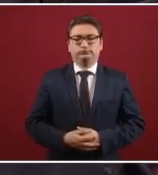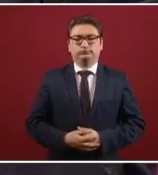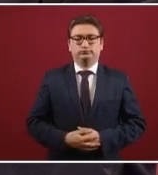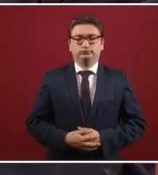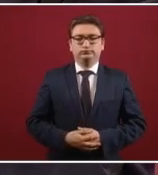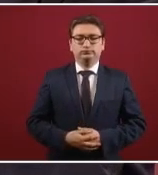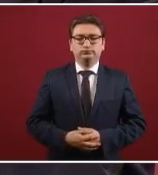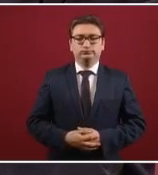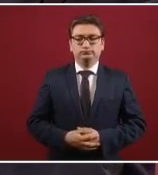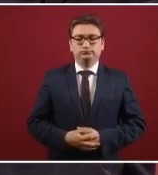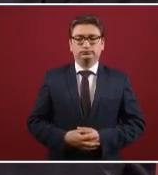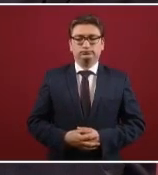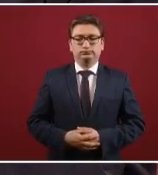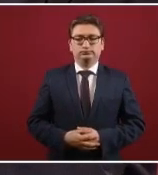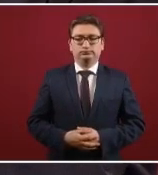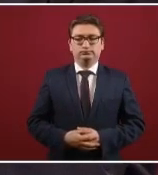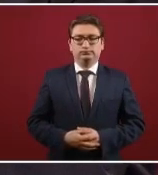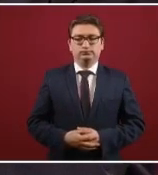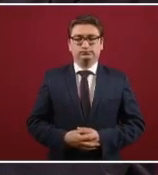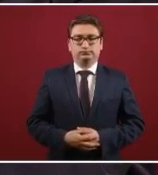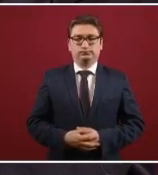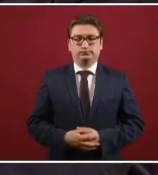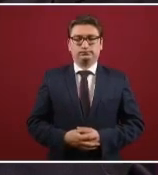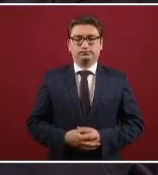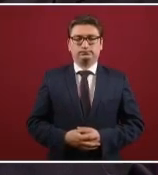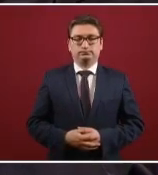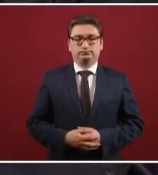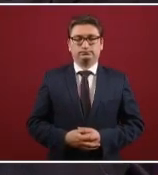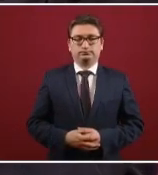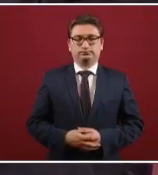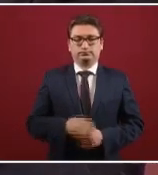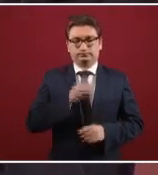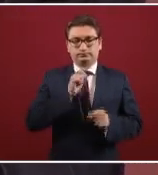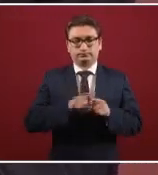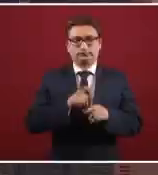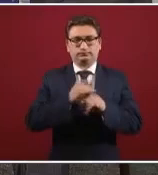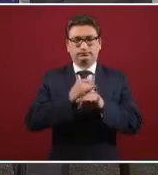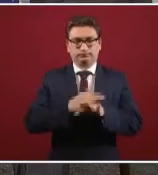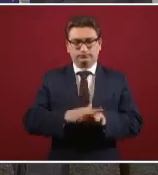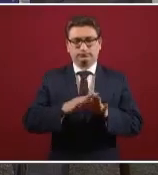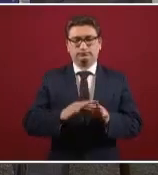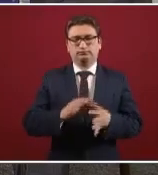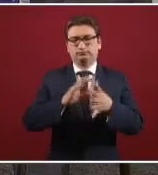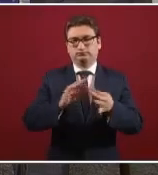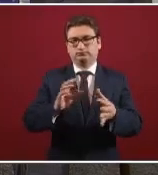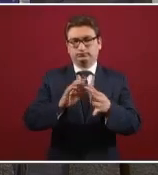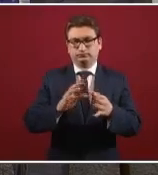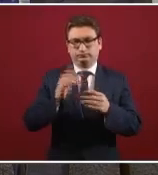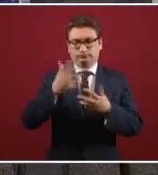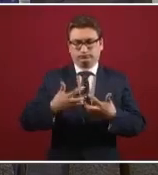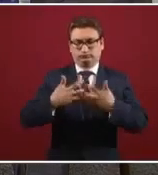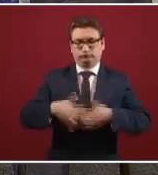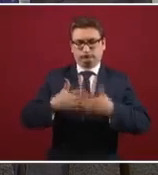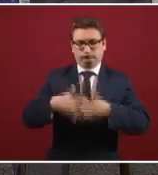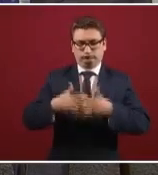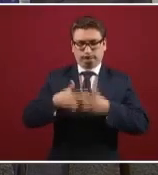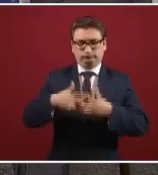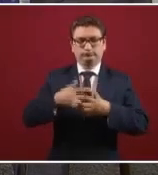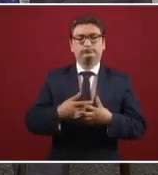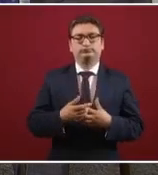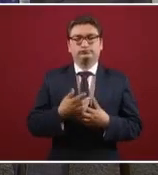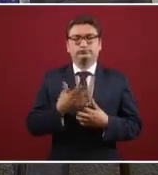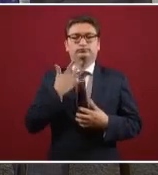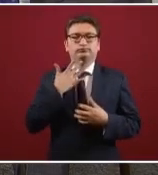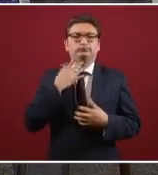también vamos a informar sobre la construcción de la refinería de dos